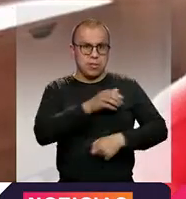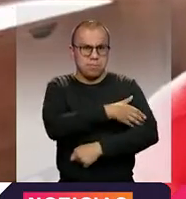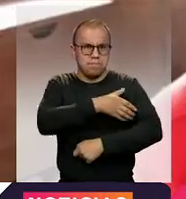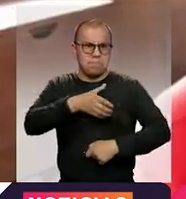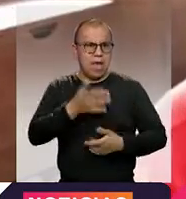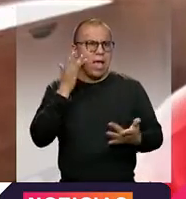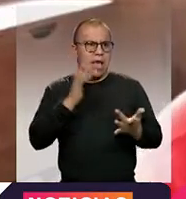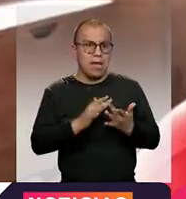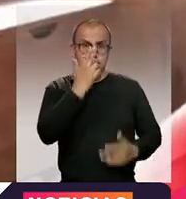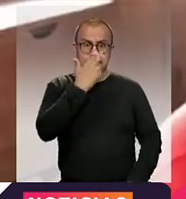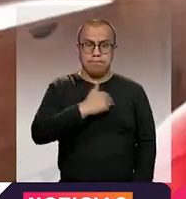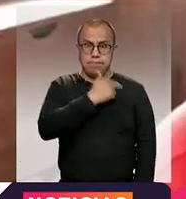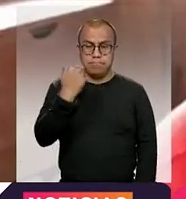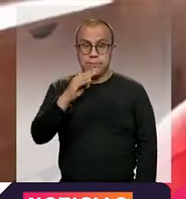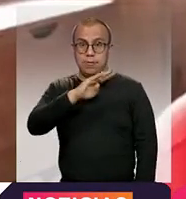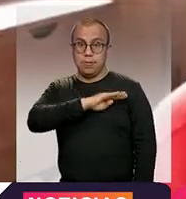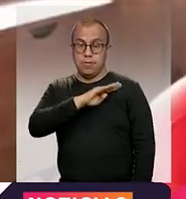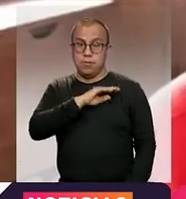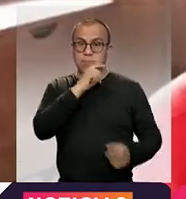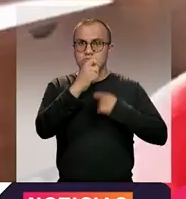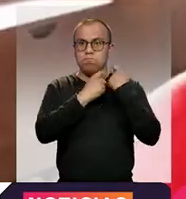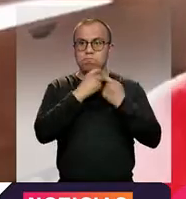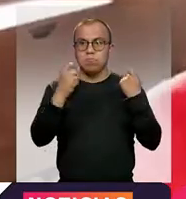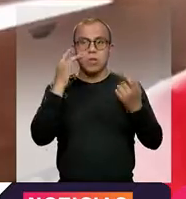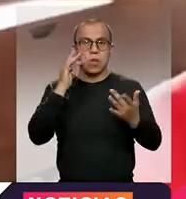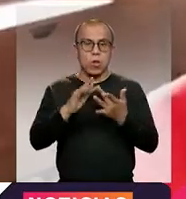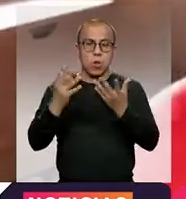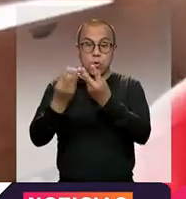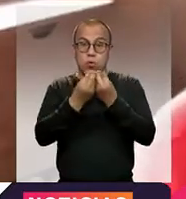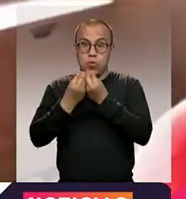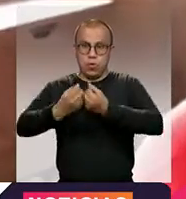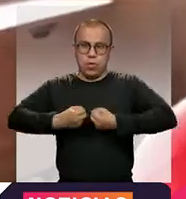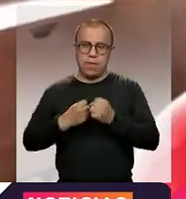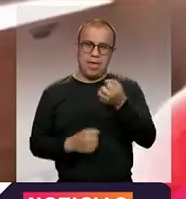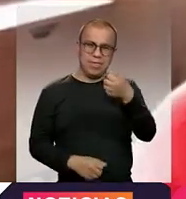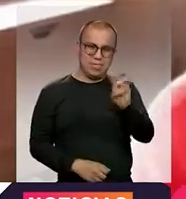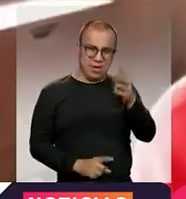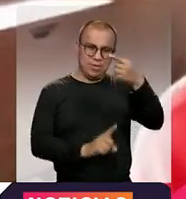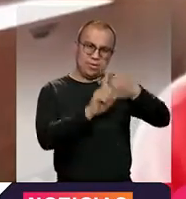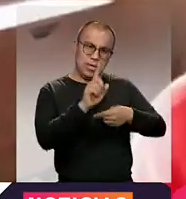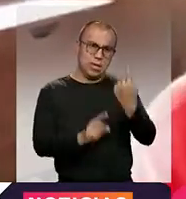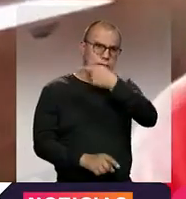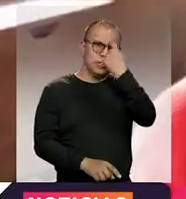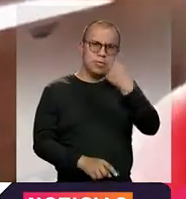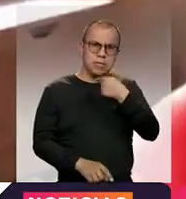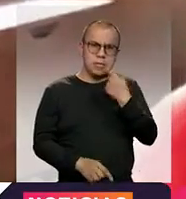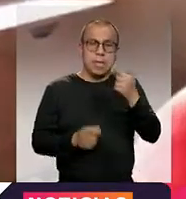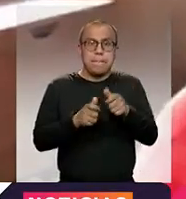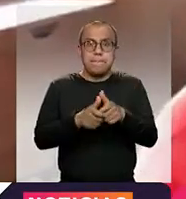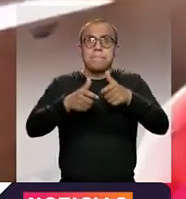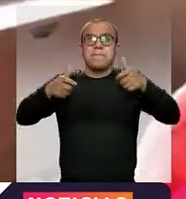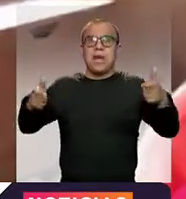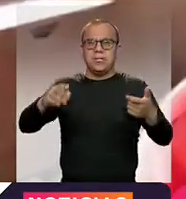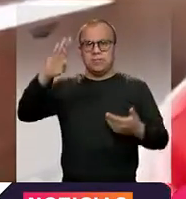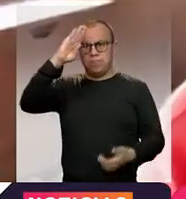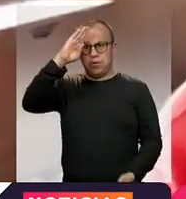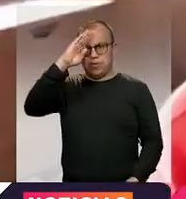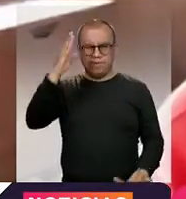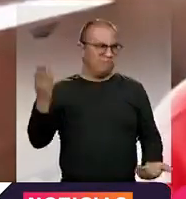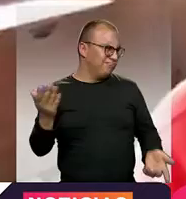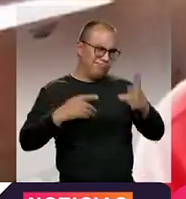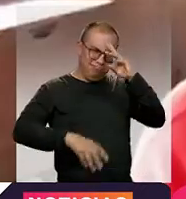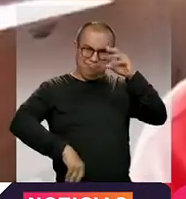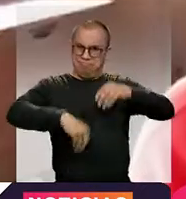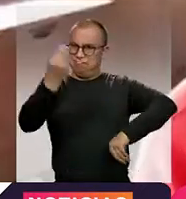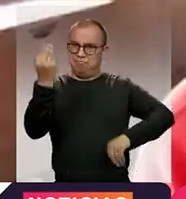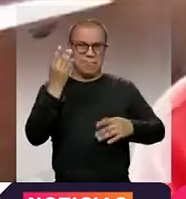Y que la promesa de la alcaldesa Claudia López en el Consejo de Bogotá el 13 de septiembre haya sido que iba a haber más policía. Nosotros no estamos de